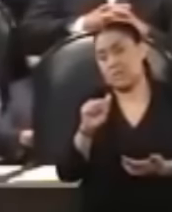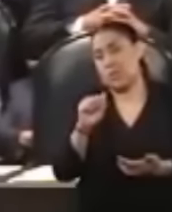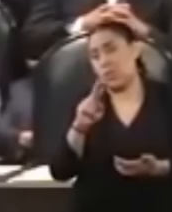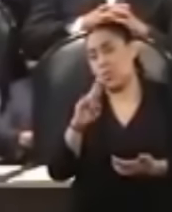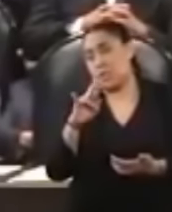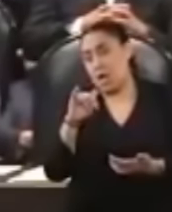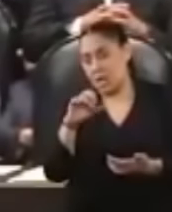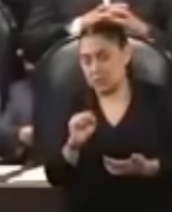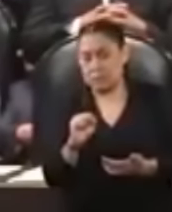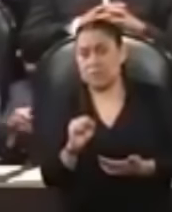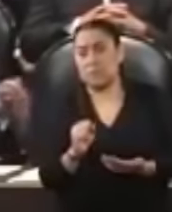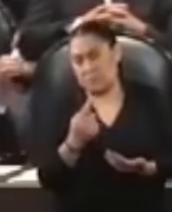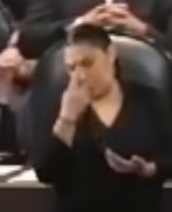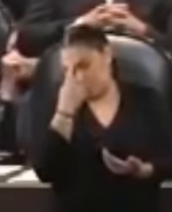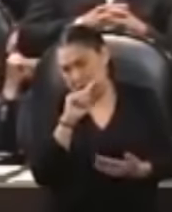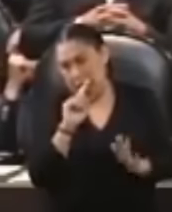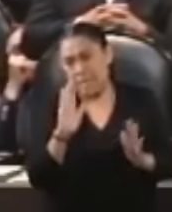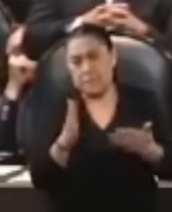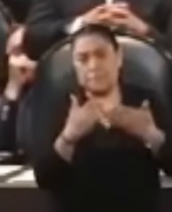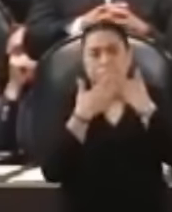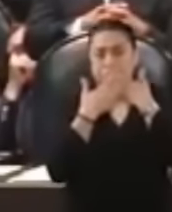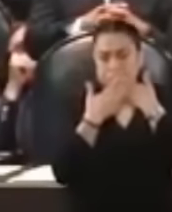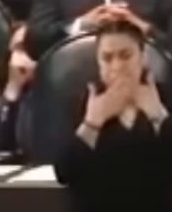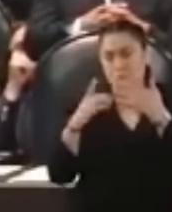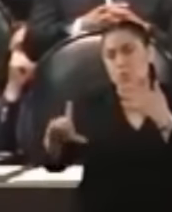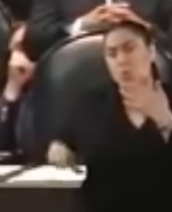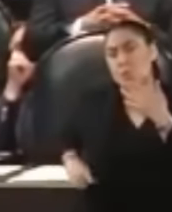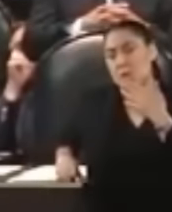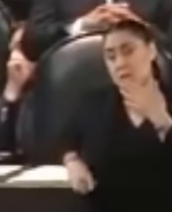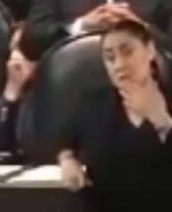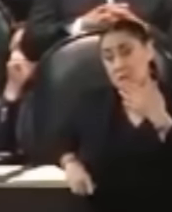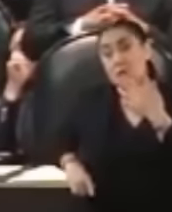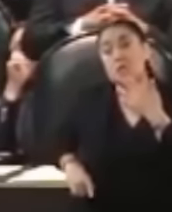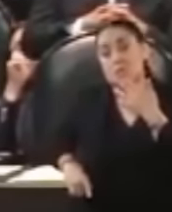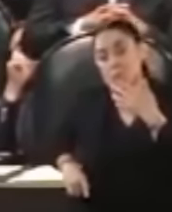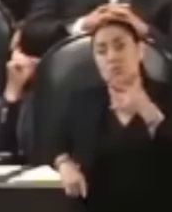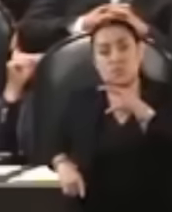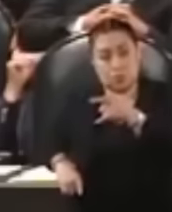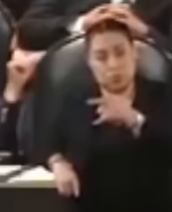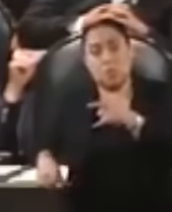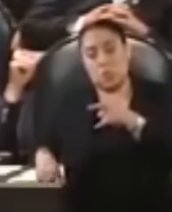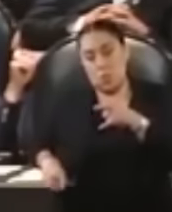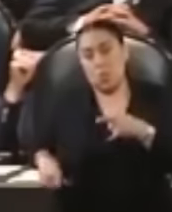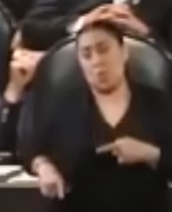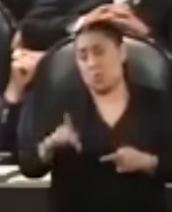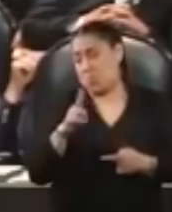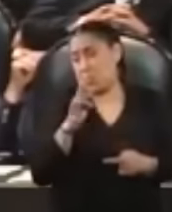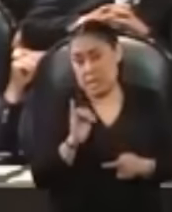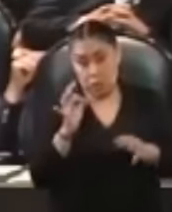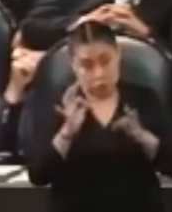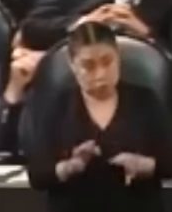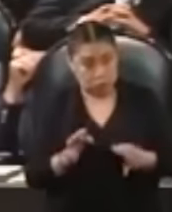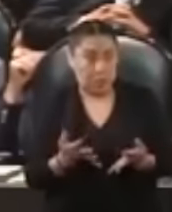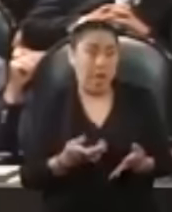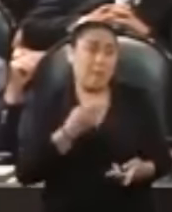voz de un gobierno, ese sí, fue un gobierno del PRI. No vengan con sus